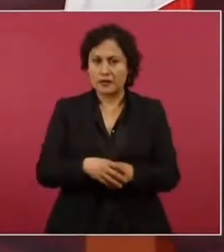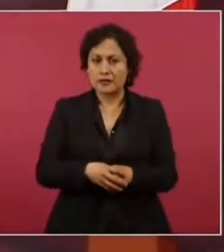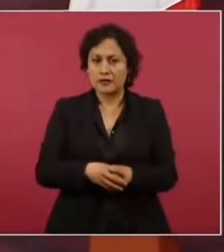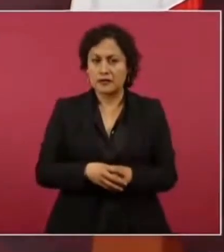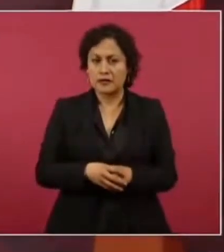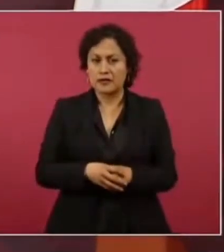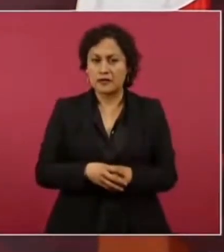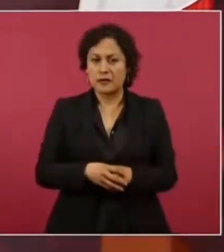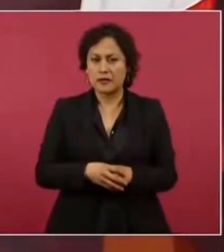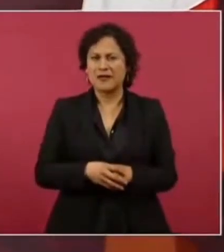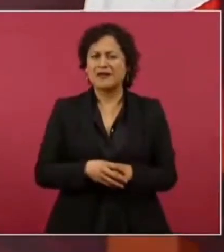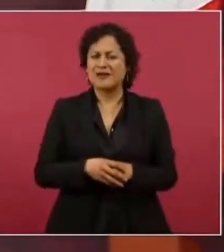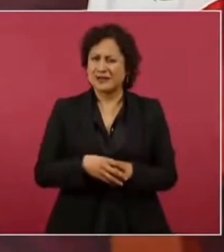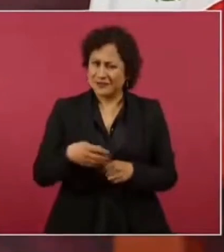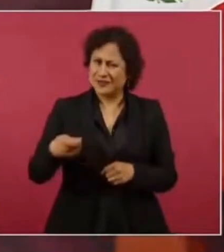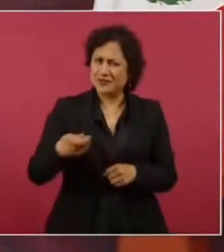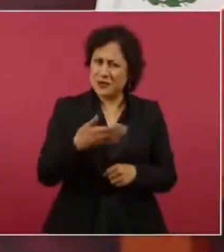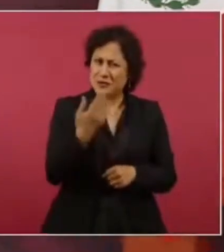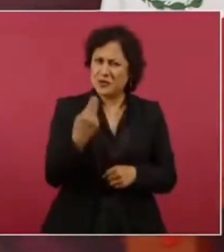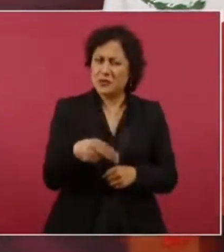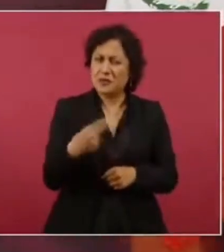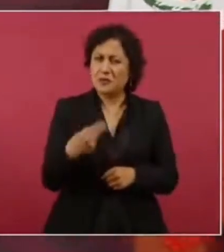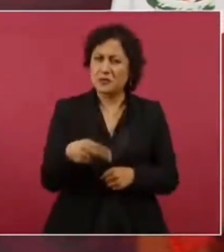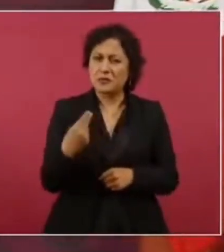tienen un término